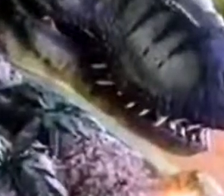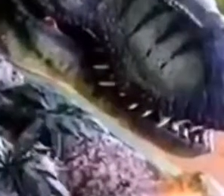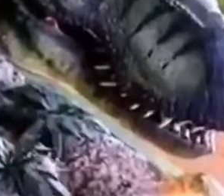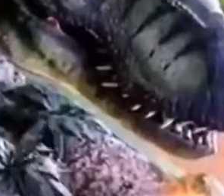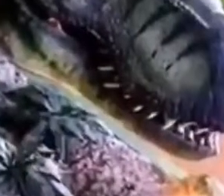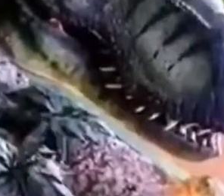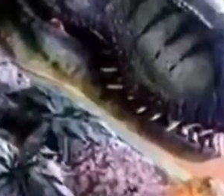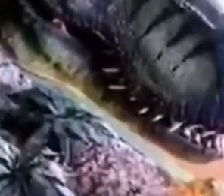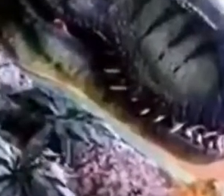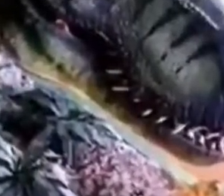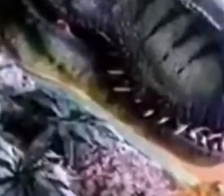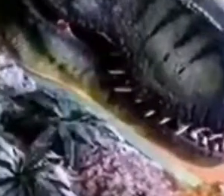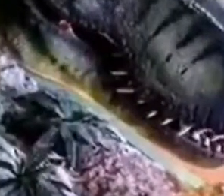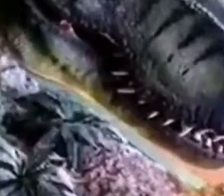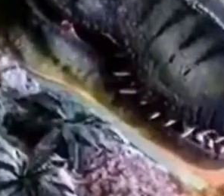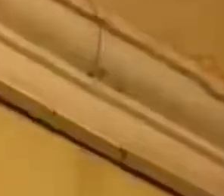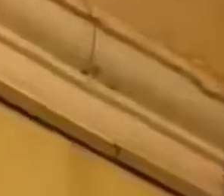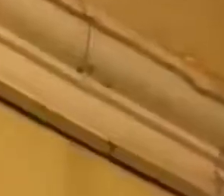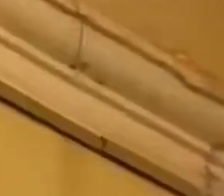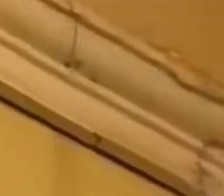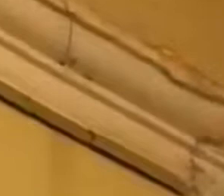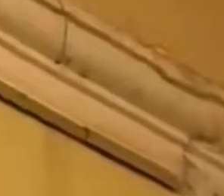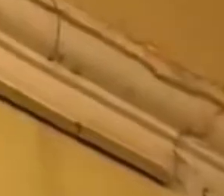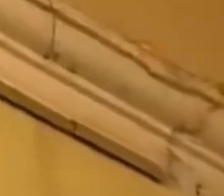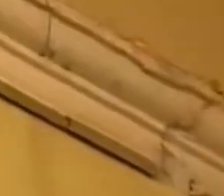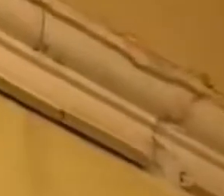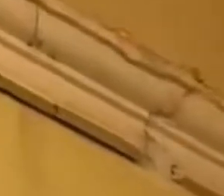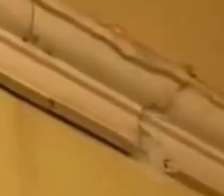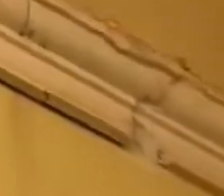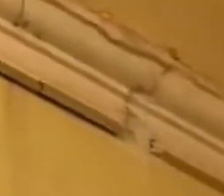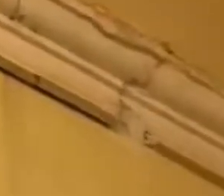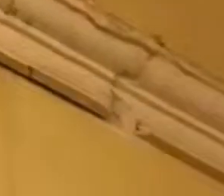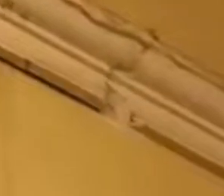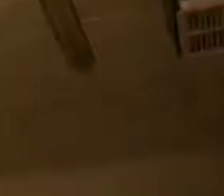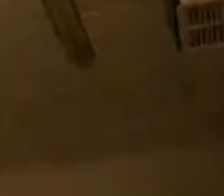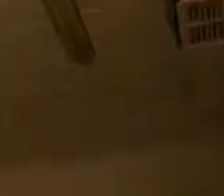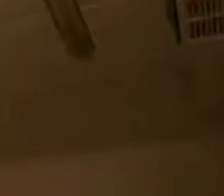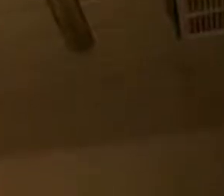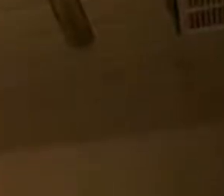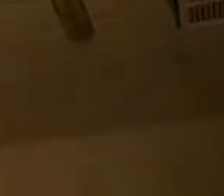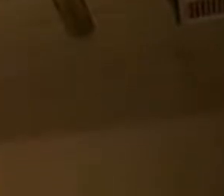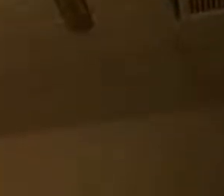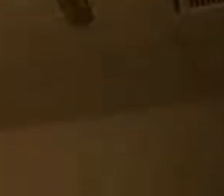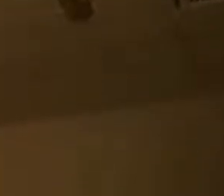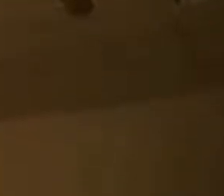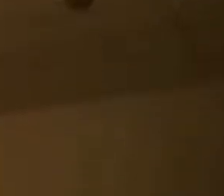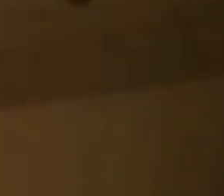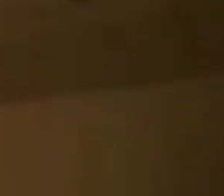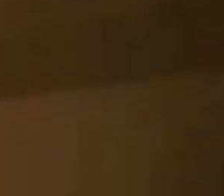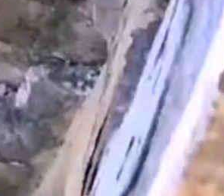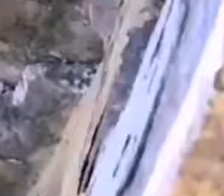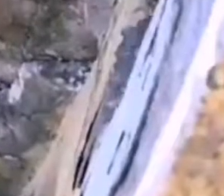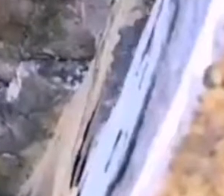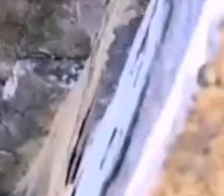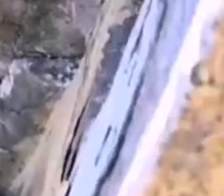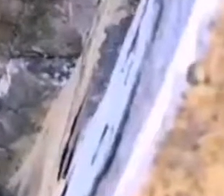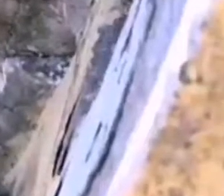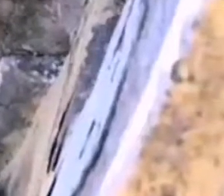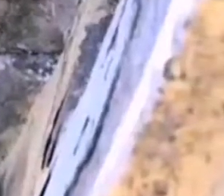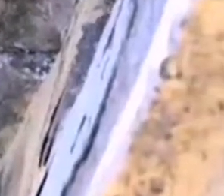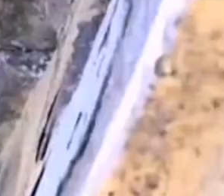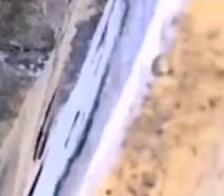cultura que nos han dejado pues gentes de la ciudad porque este tipo de gentes en la que la que no todas estas piezas